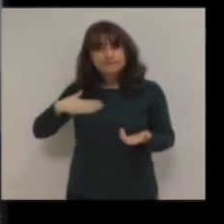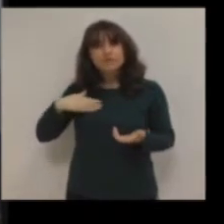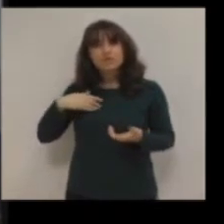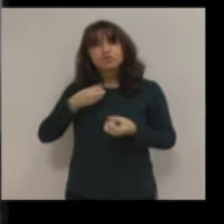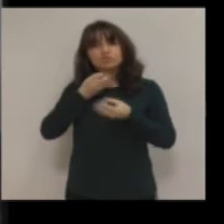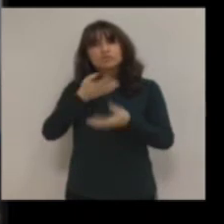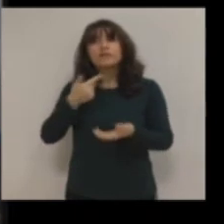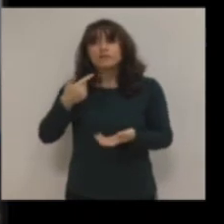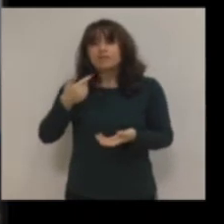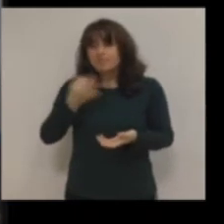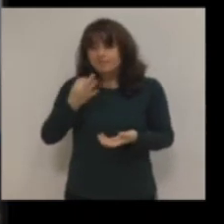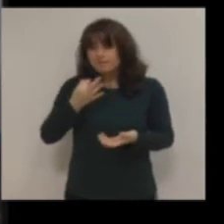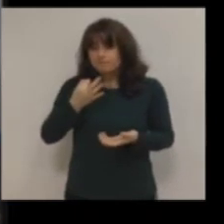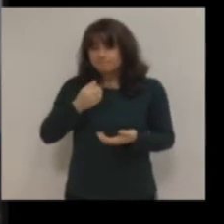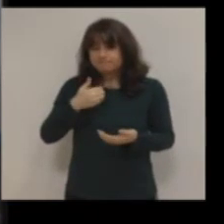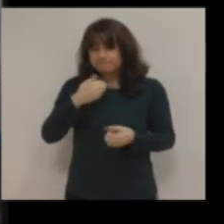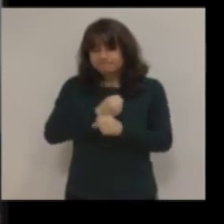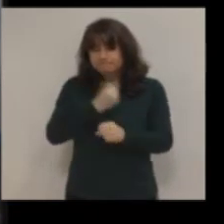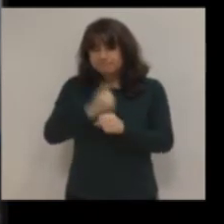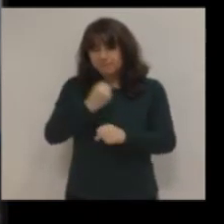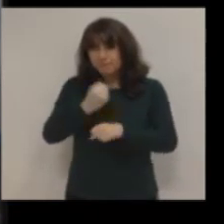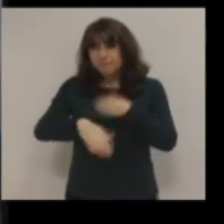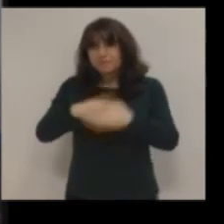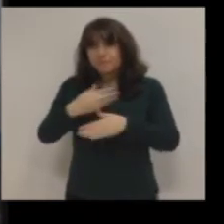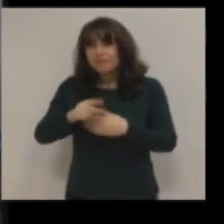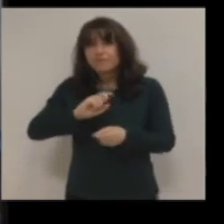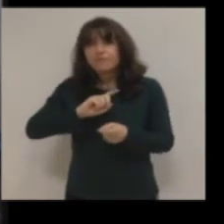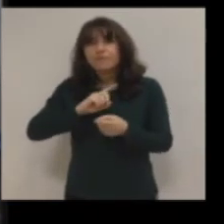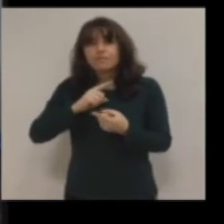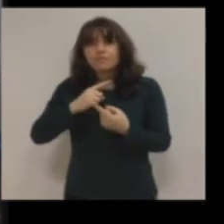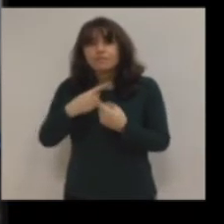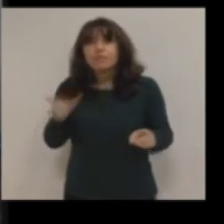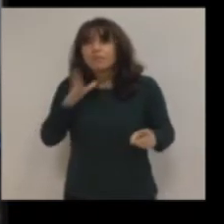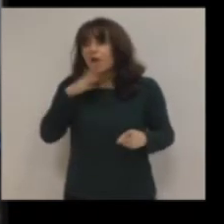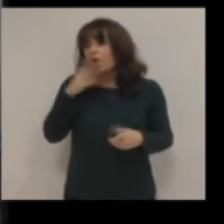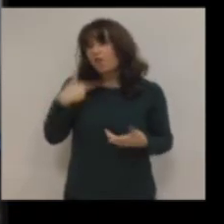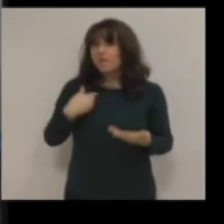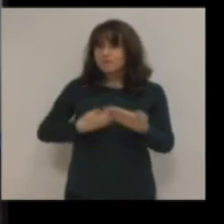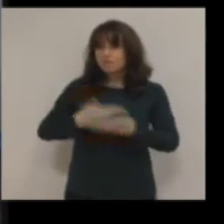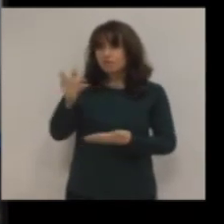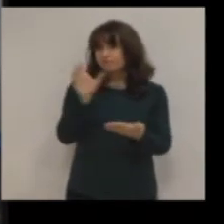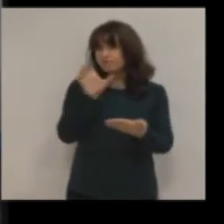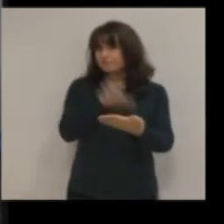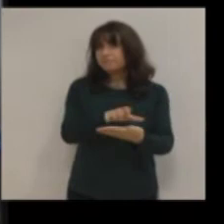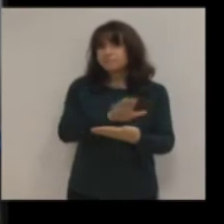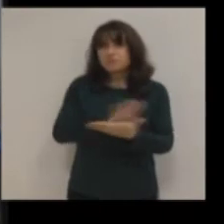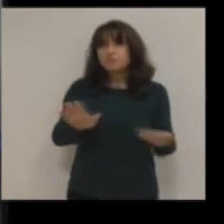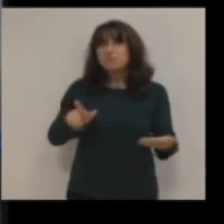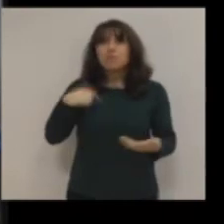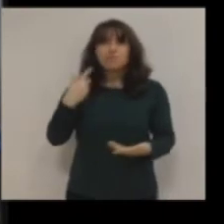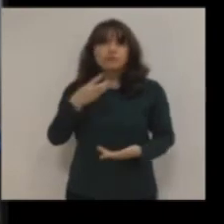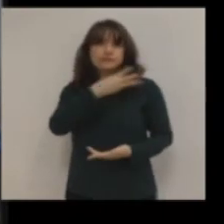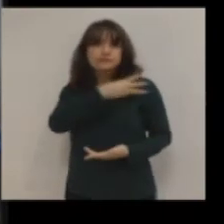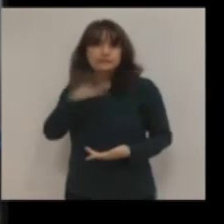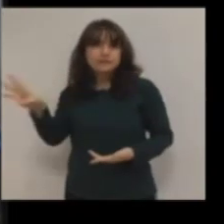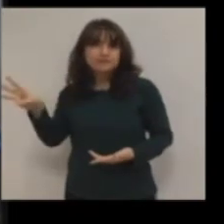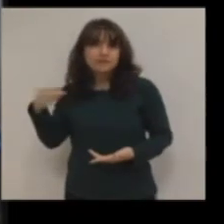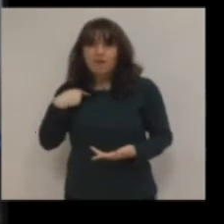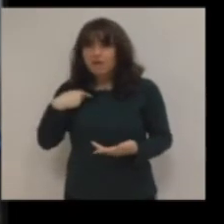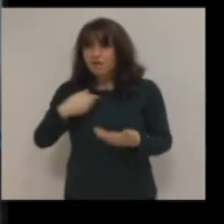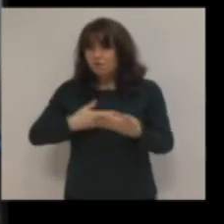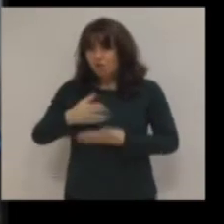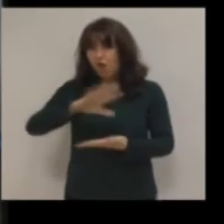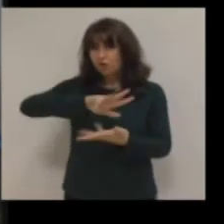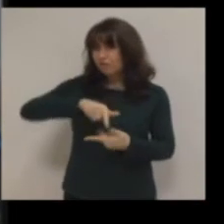sector asociativo, es porque eso queda en nota de prensa en un momento puntual, pero luego, en el momento que pasan 3 semanas, esa nota